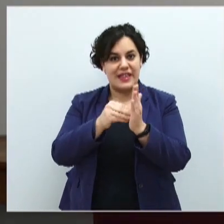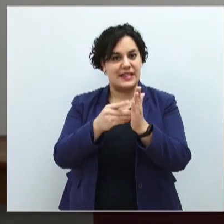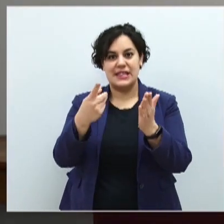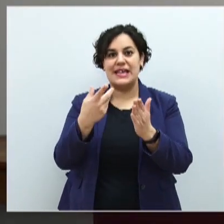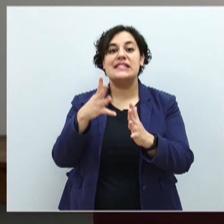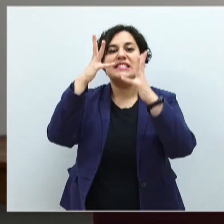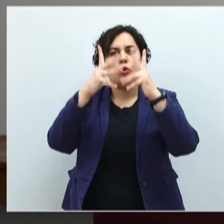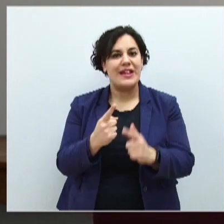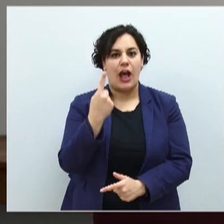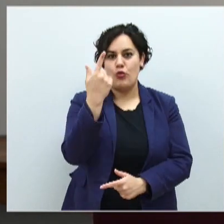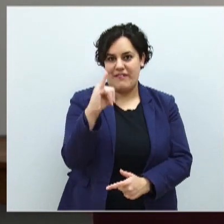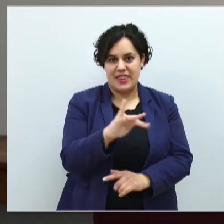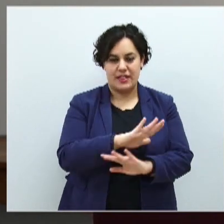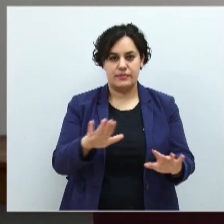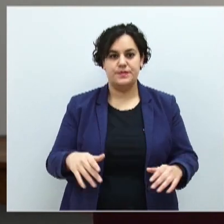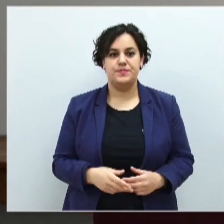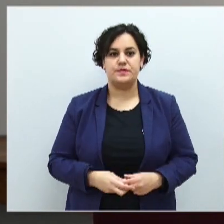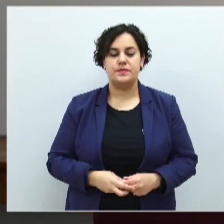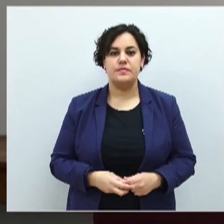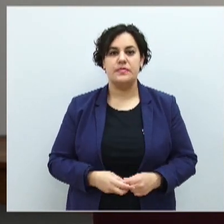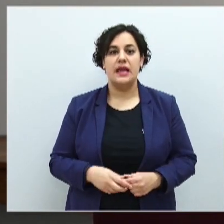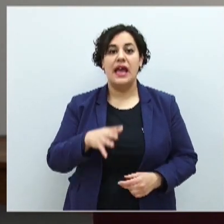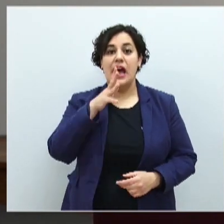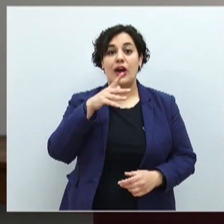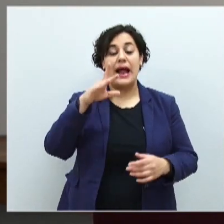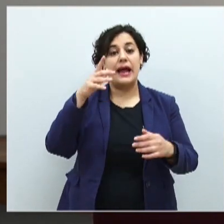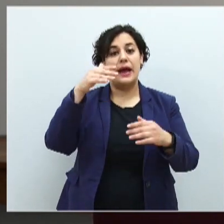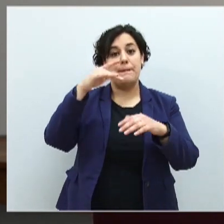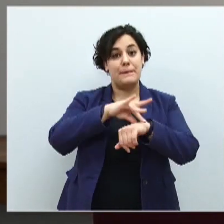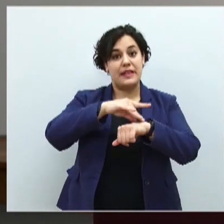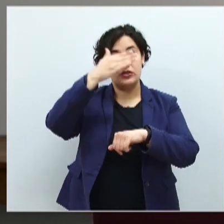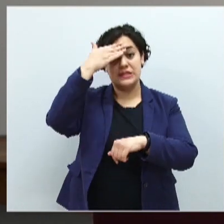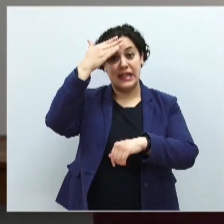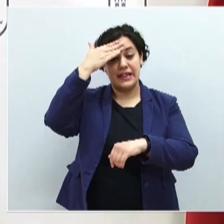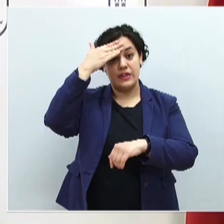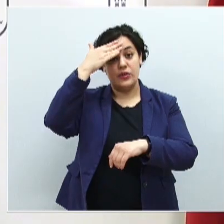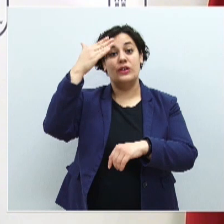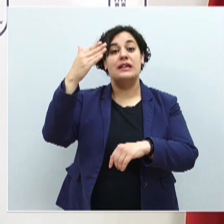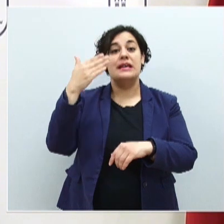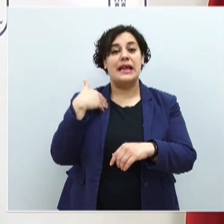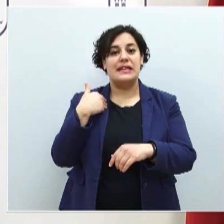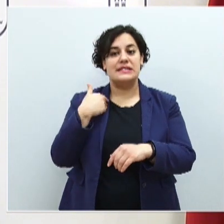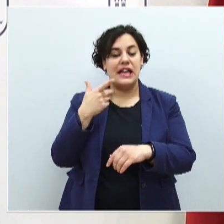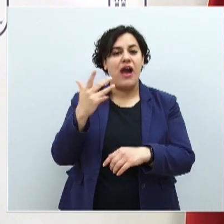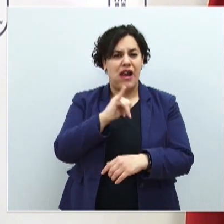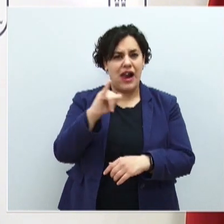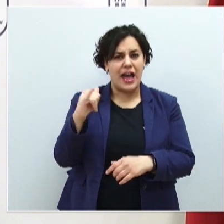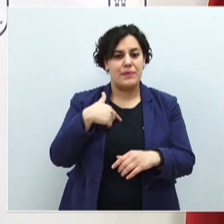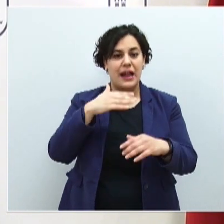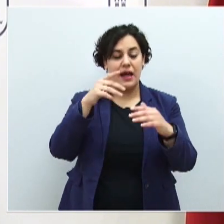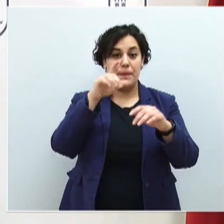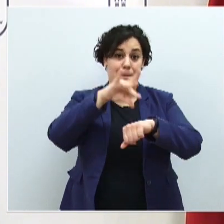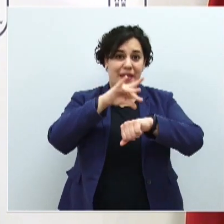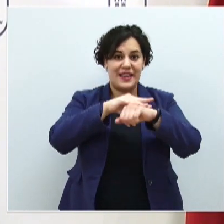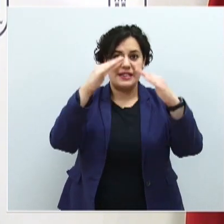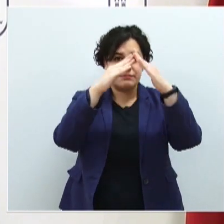pruebas PCR solicitadas por médicos de atención primaria para pacientes con síntomas confinados en sus casas? Bueno, no es que rechacemos, es que los